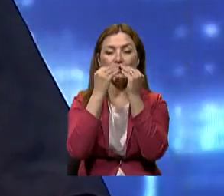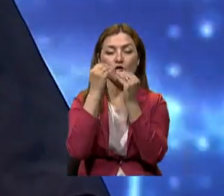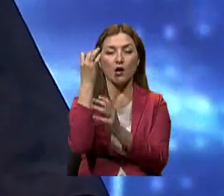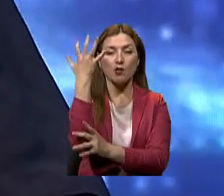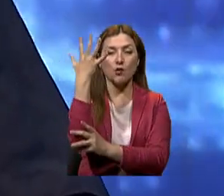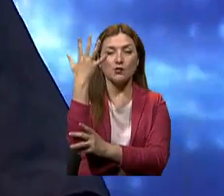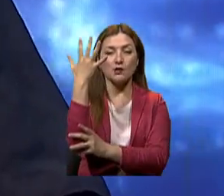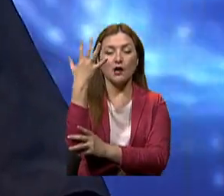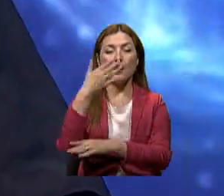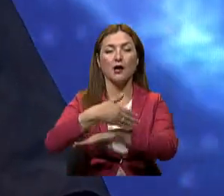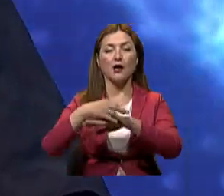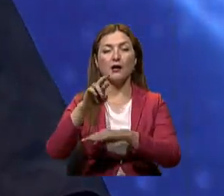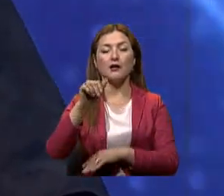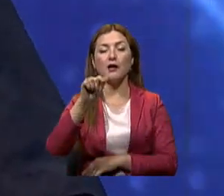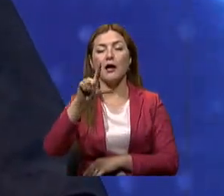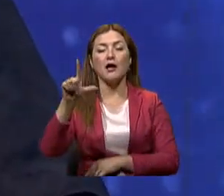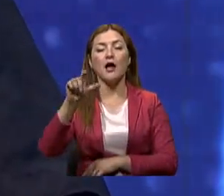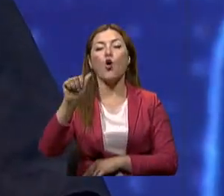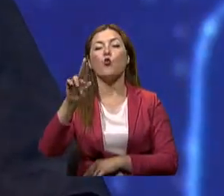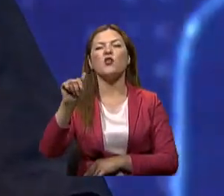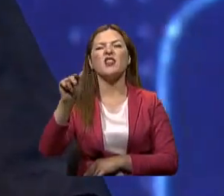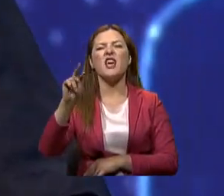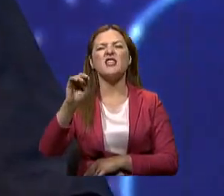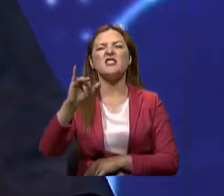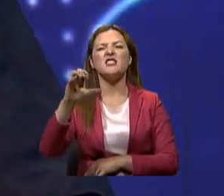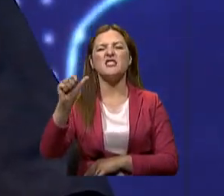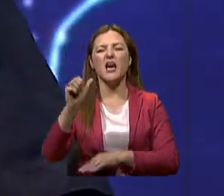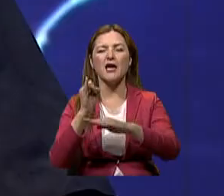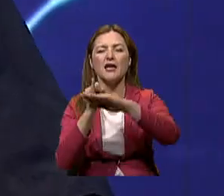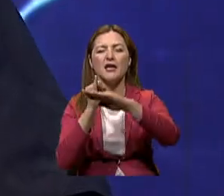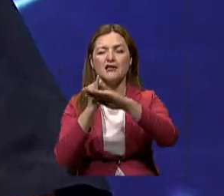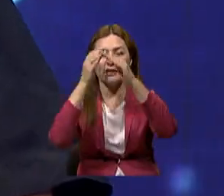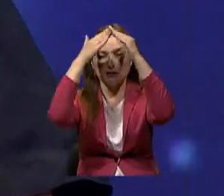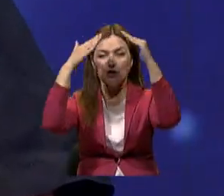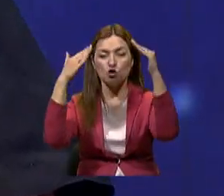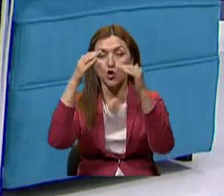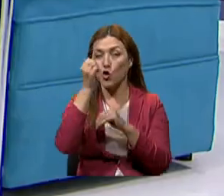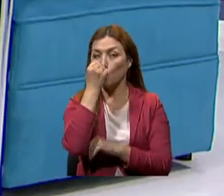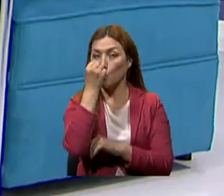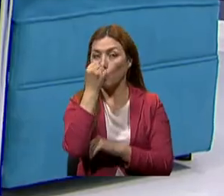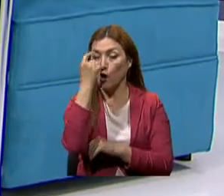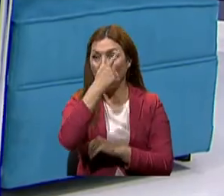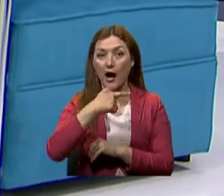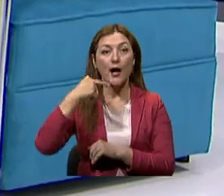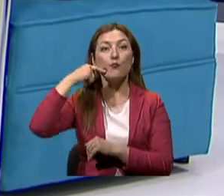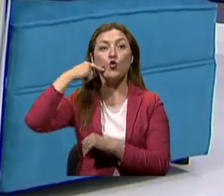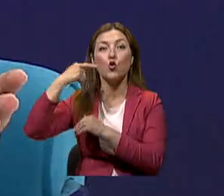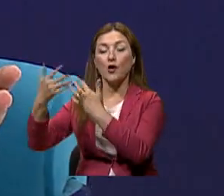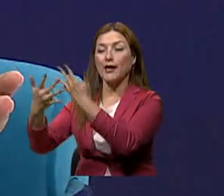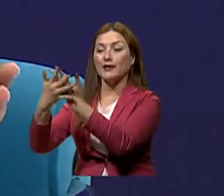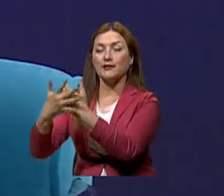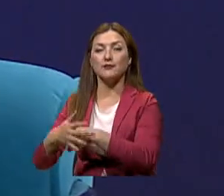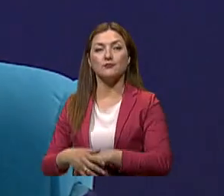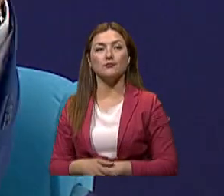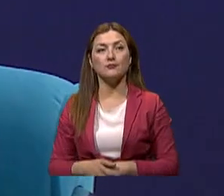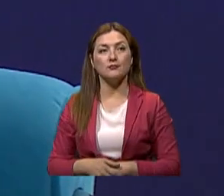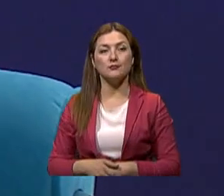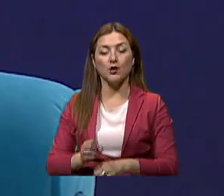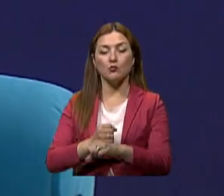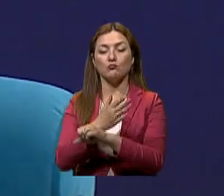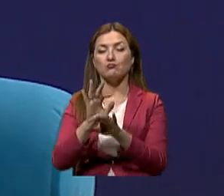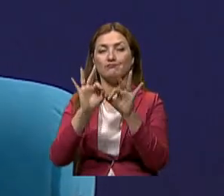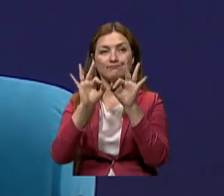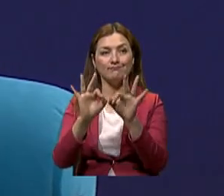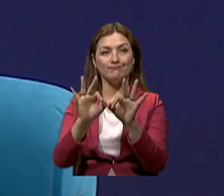en la Real Audiencia, Poliglesia del Techo Rojo, en Carapungo y en Carcelín. Excelente. Ven ustedes excelentes recomendaciones que muchas